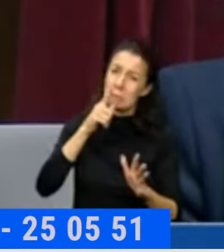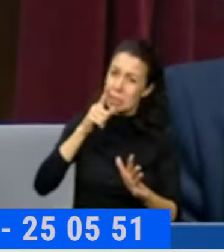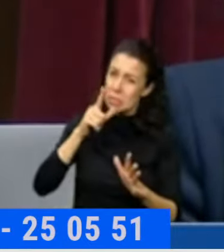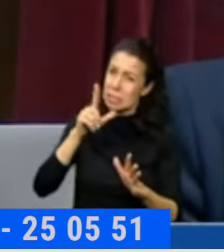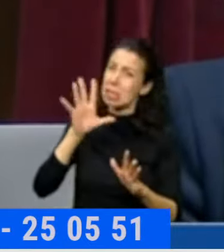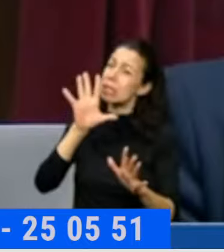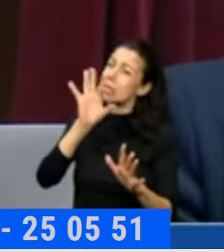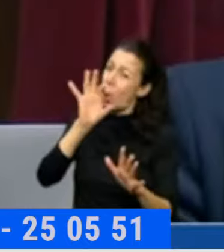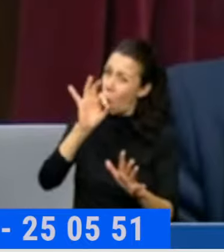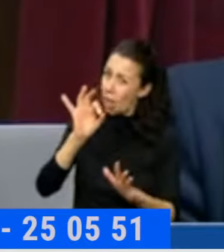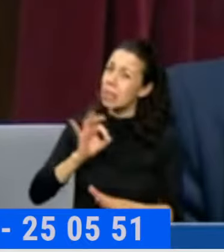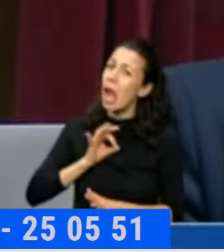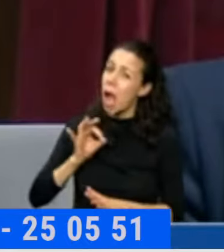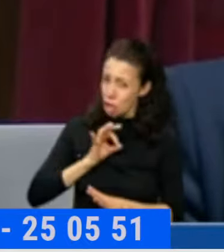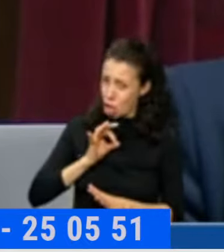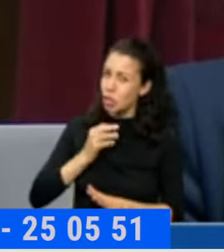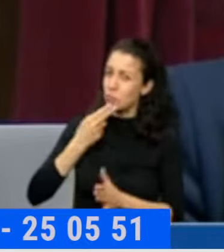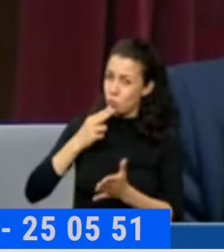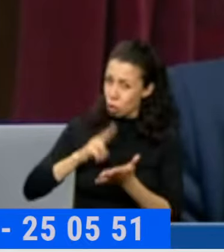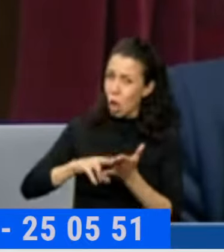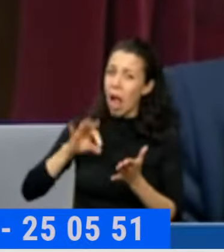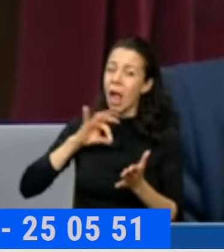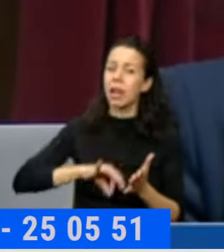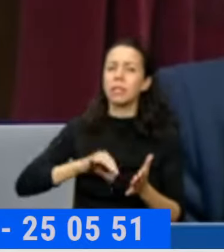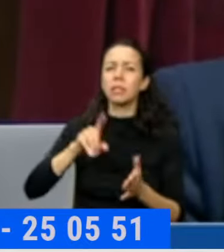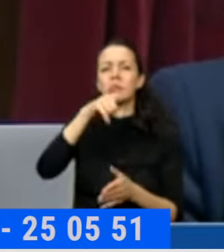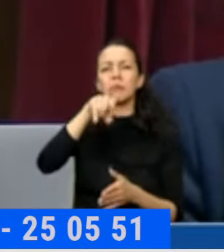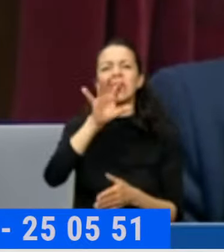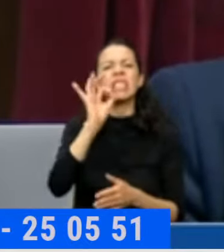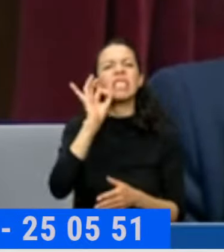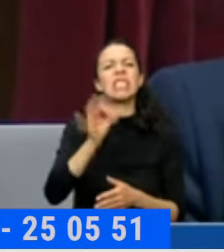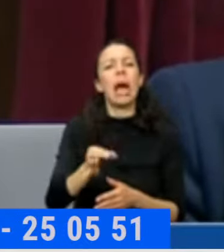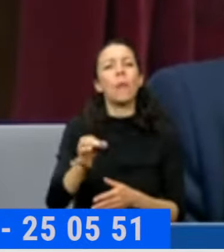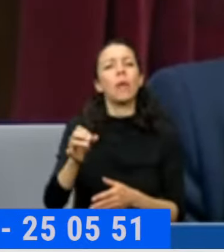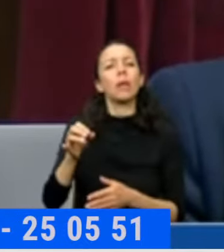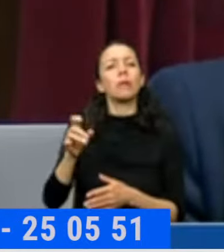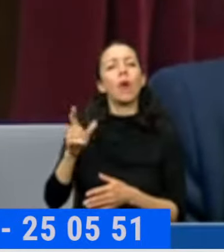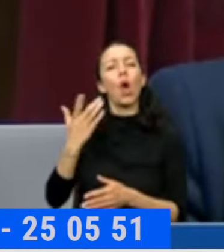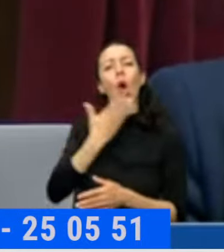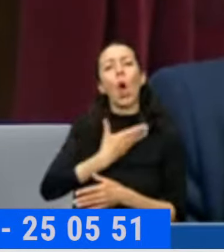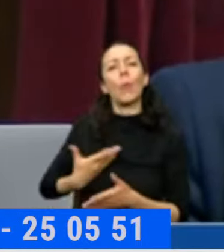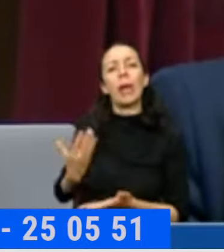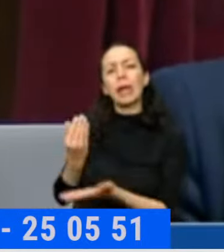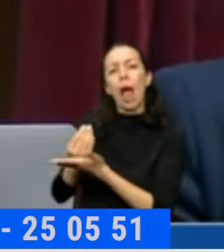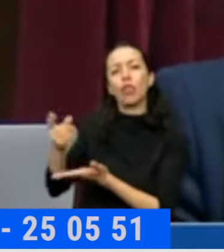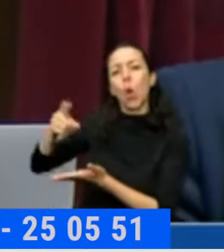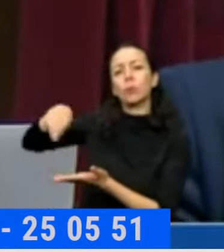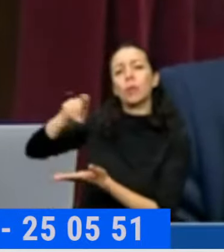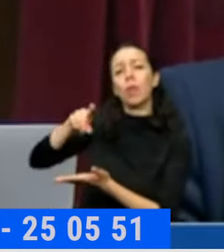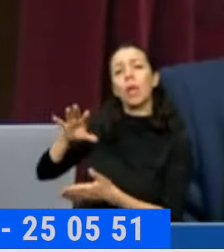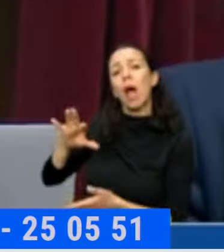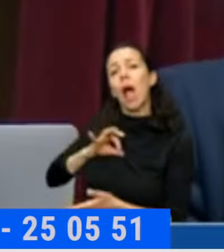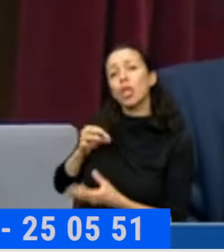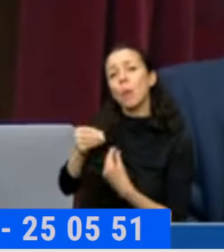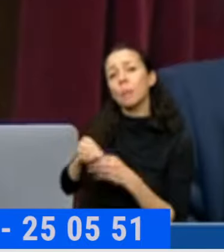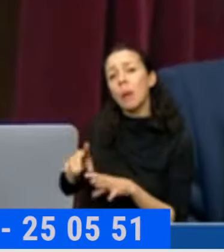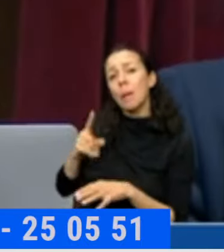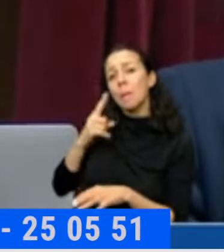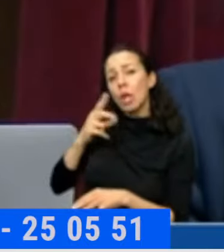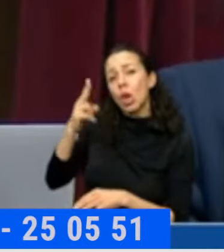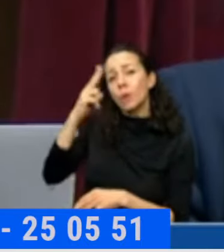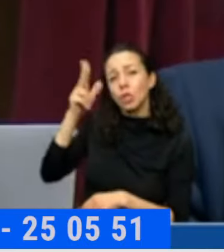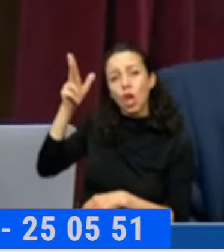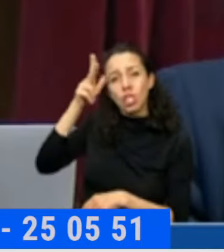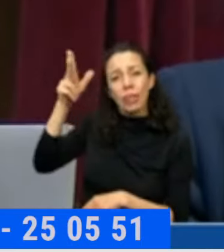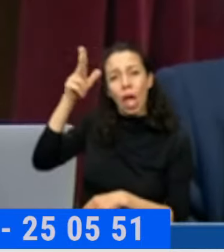muy, no tenía racionalidad. Esa norma jurídica no era razonable, era el todo. A ver, Manuel, si paso en limpio,